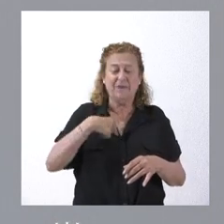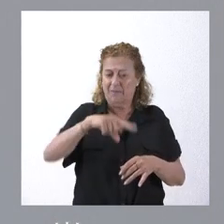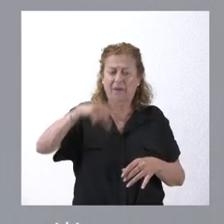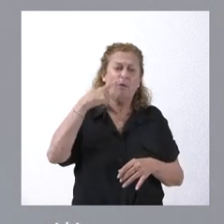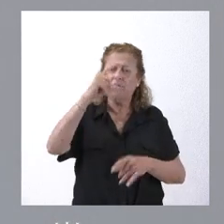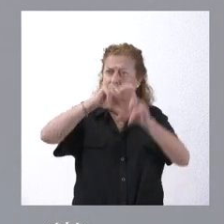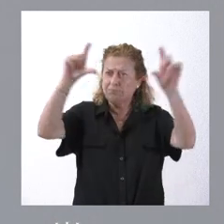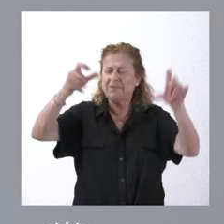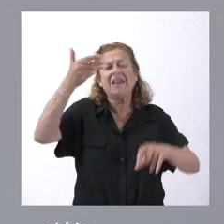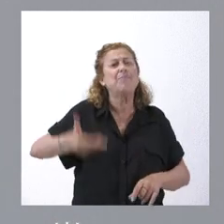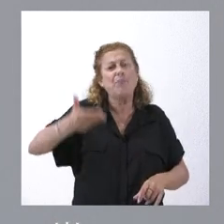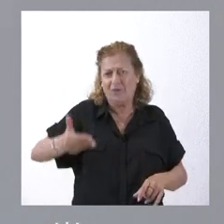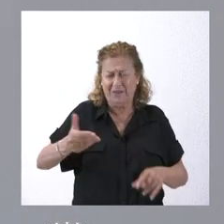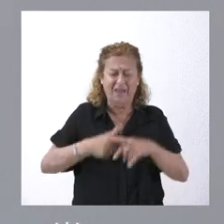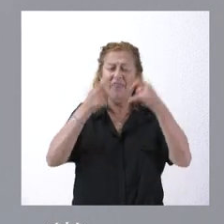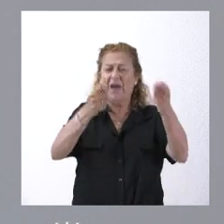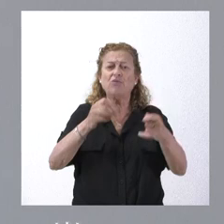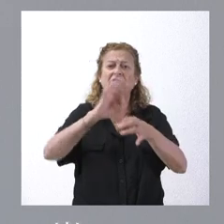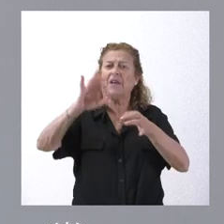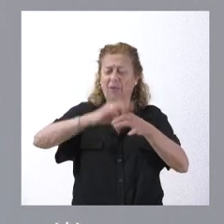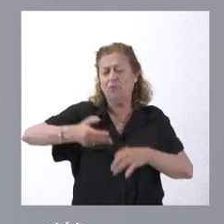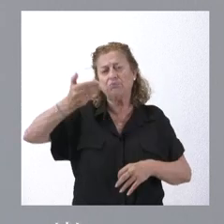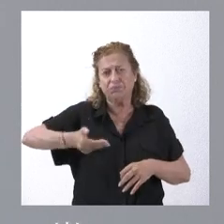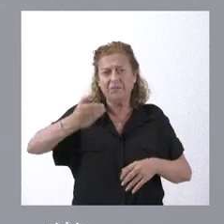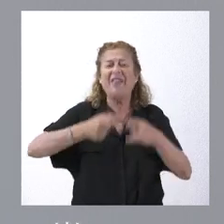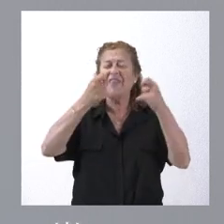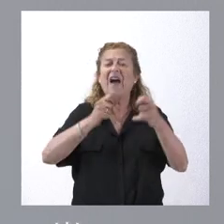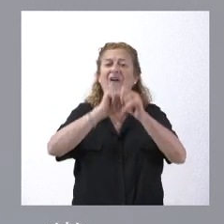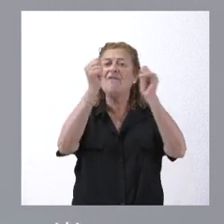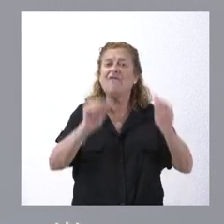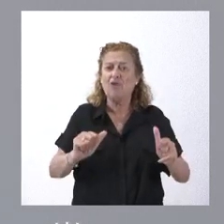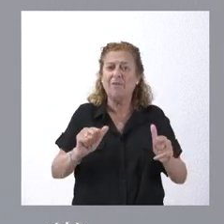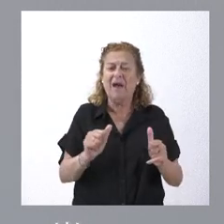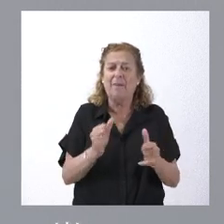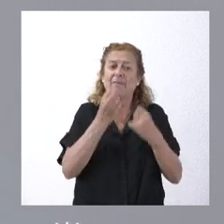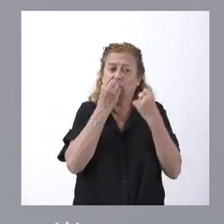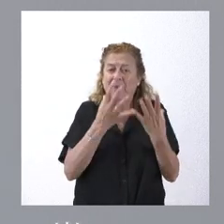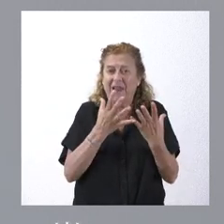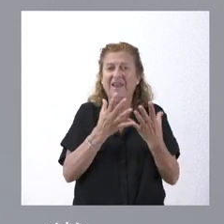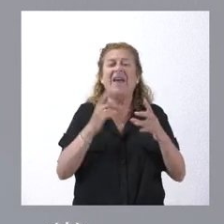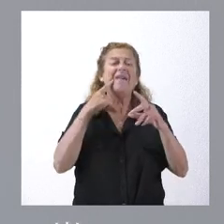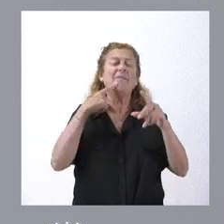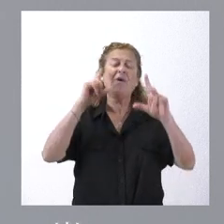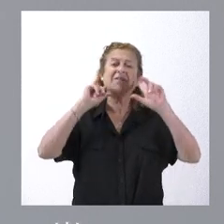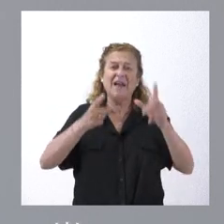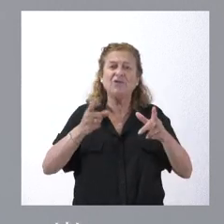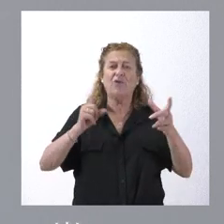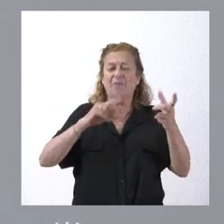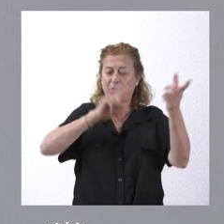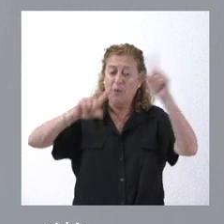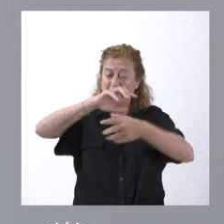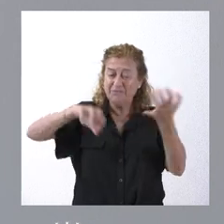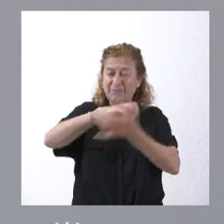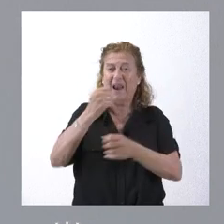que presta un servicio relevante y lo presta de forma muy considerable en el caso de los conflictos laborales que